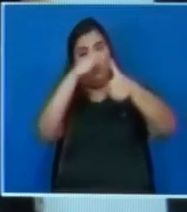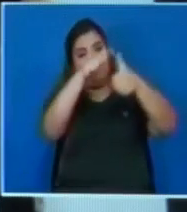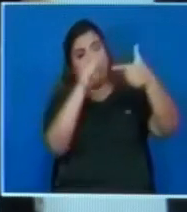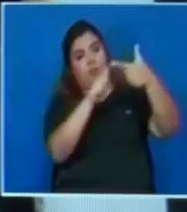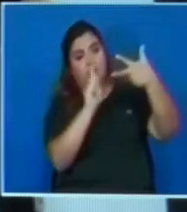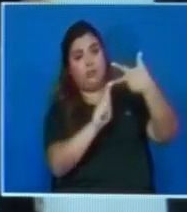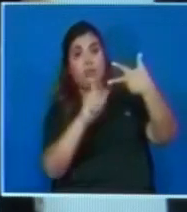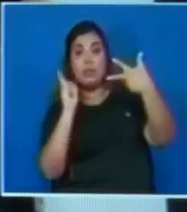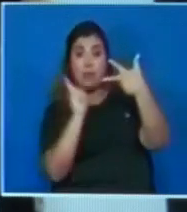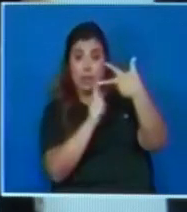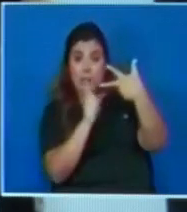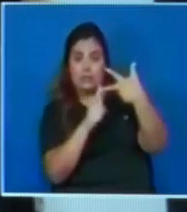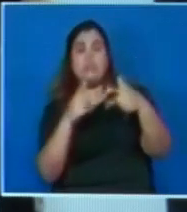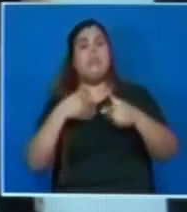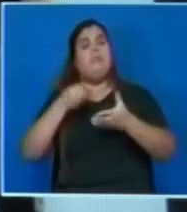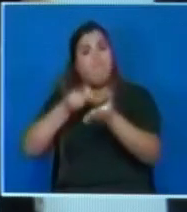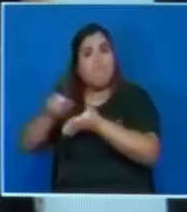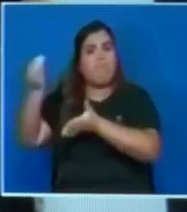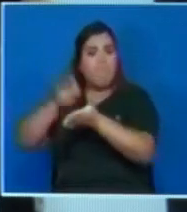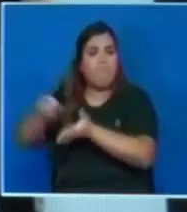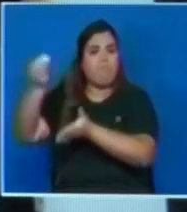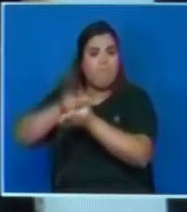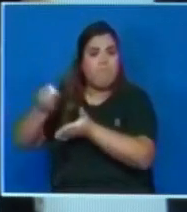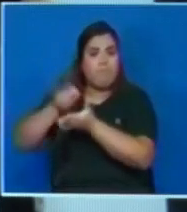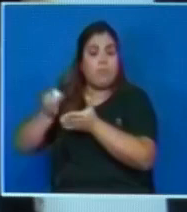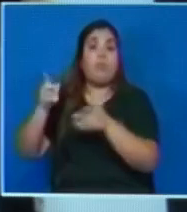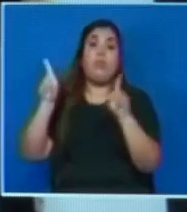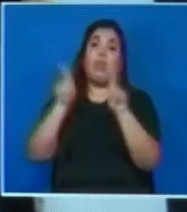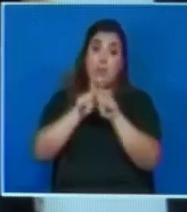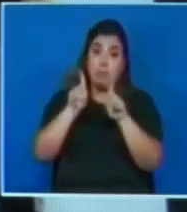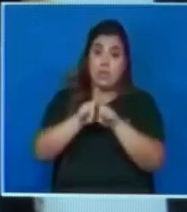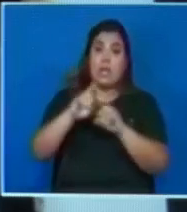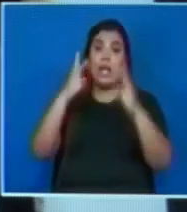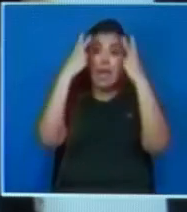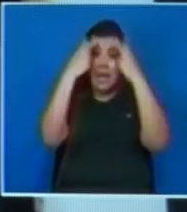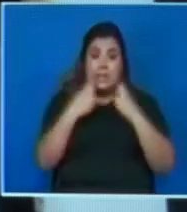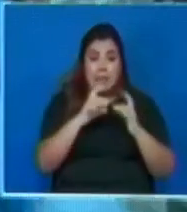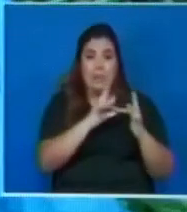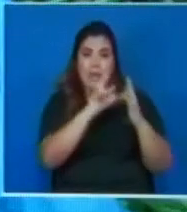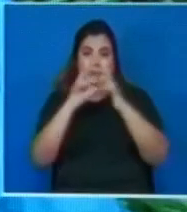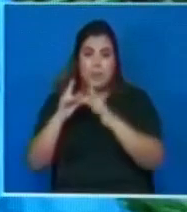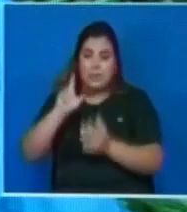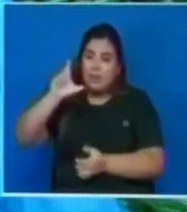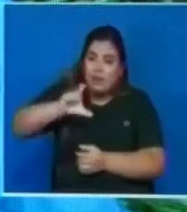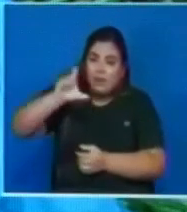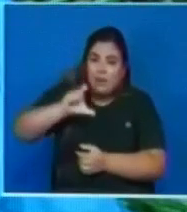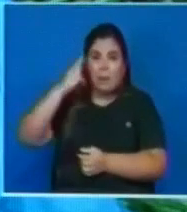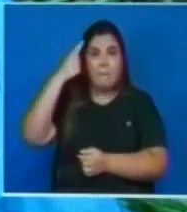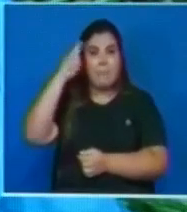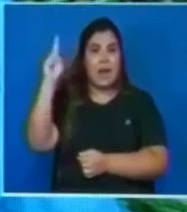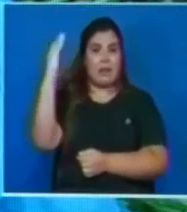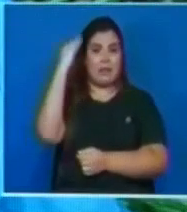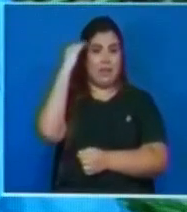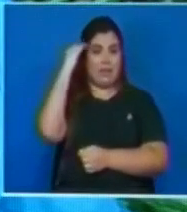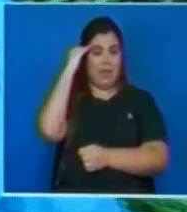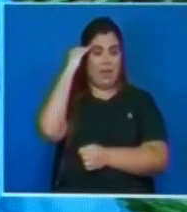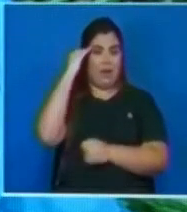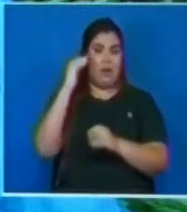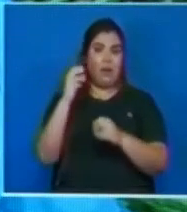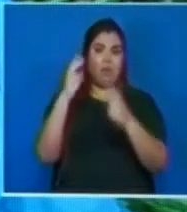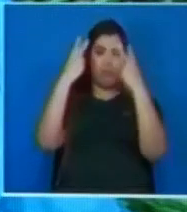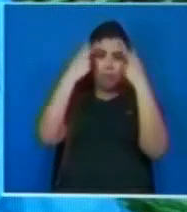estamos adicionando pruebas de antígeno que nos incrementa la capacidad